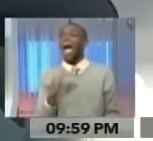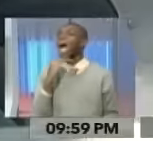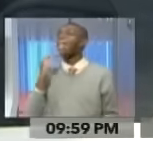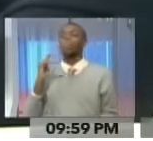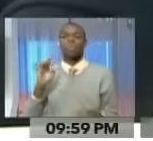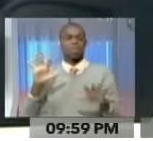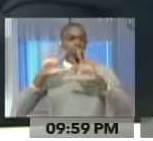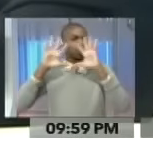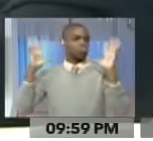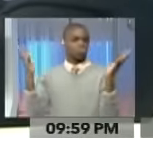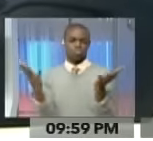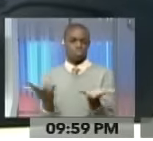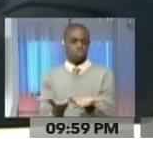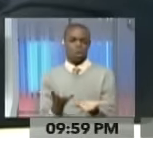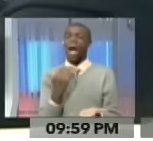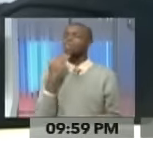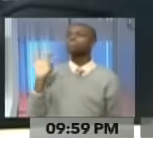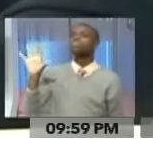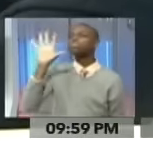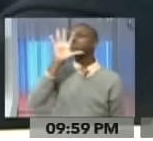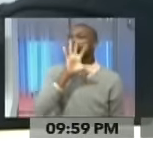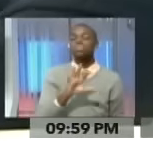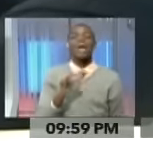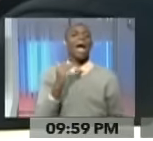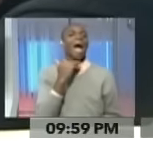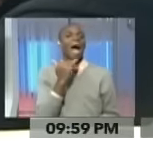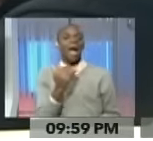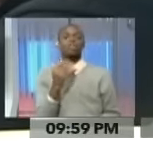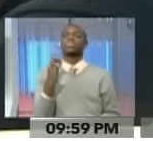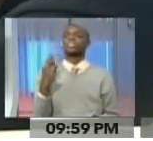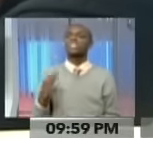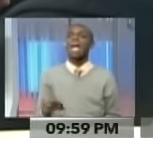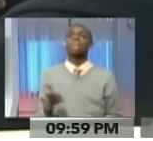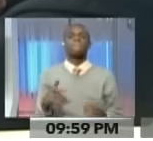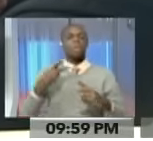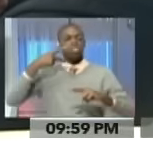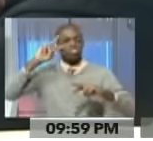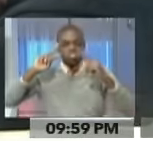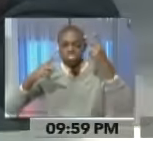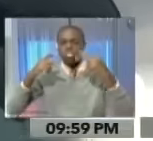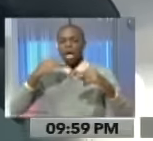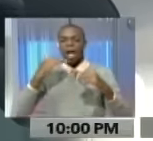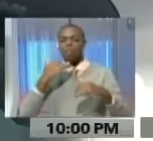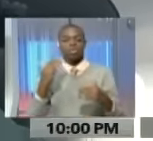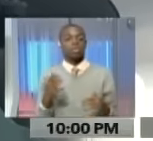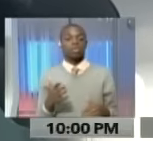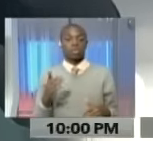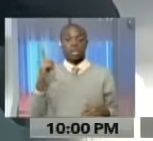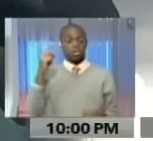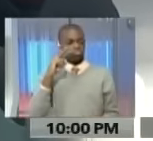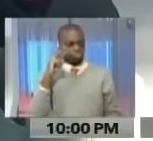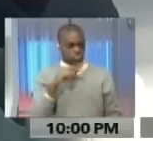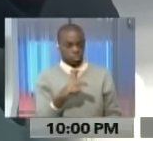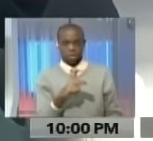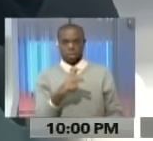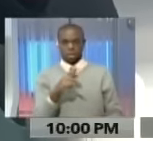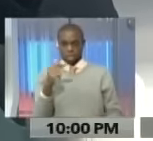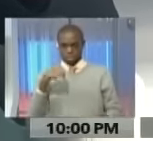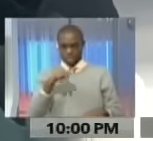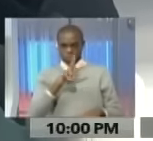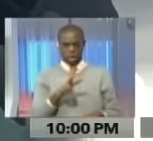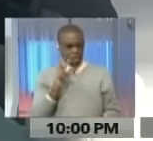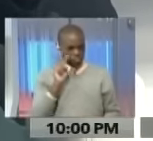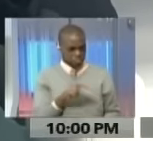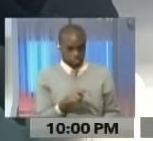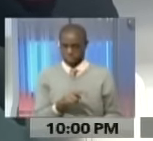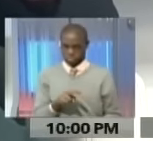quieras que al menos tengo una tradición de impedir eventos fraudulentos le diría mire hermano usted usted no solamente no no no va